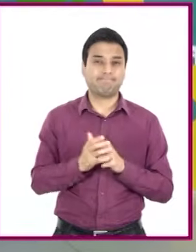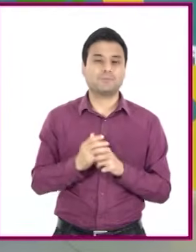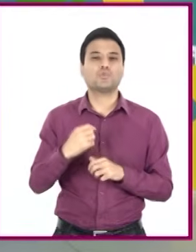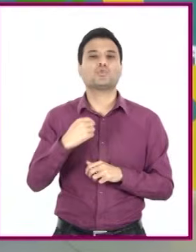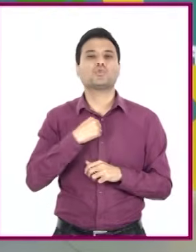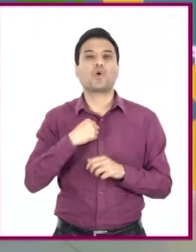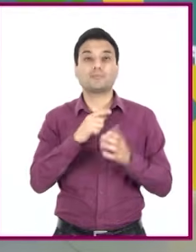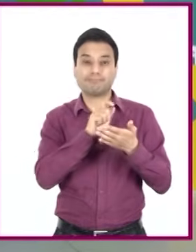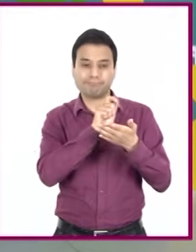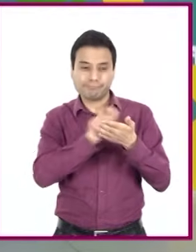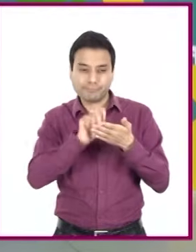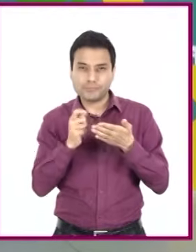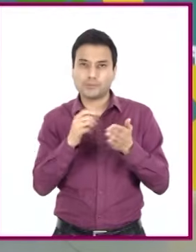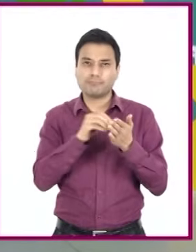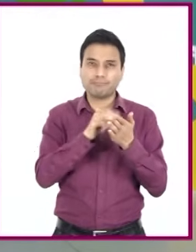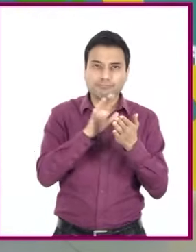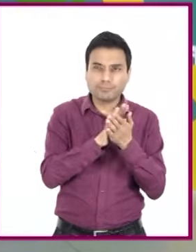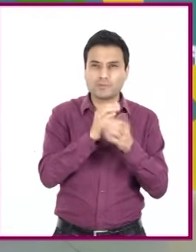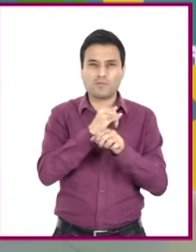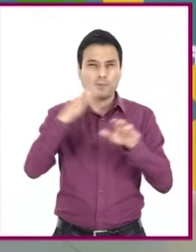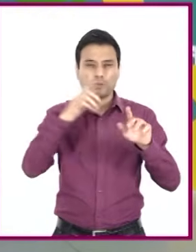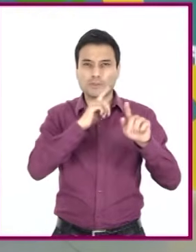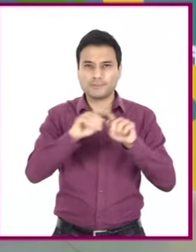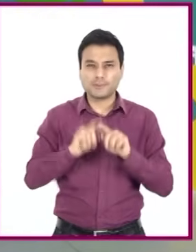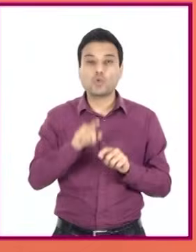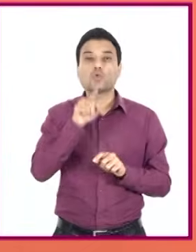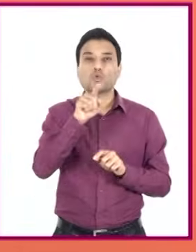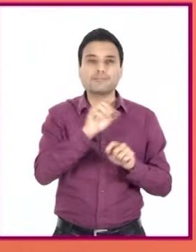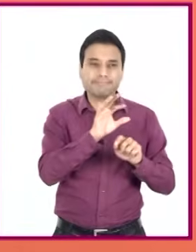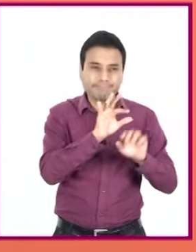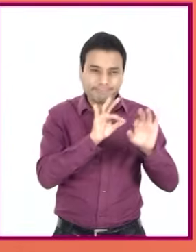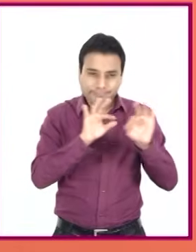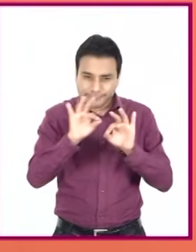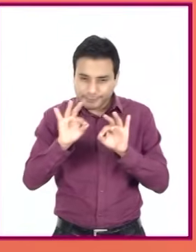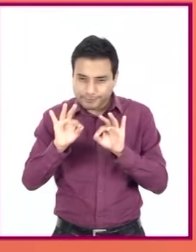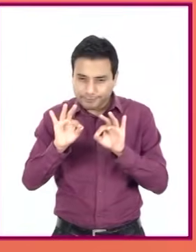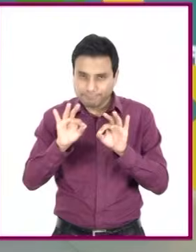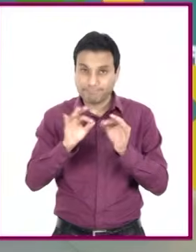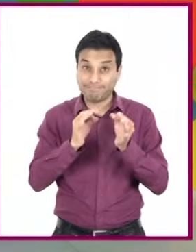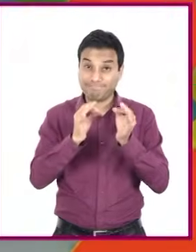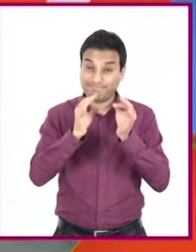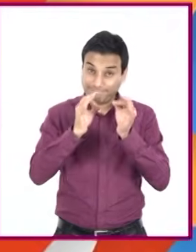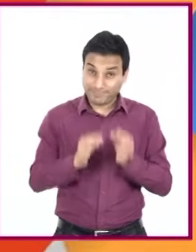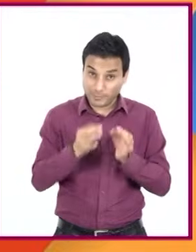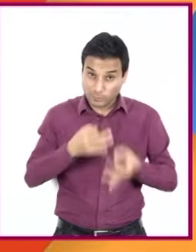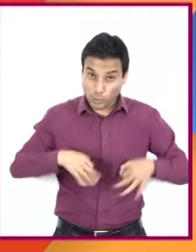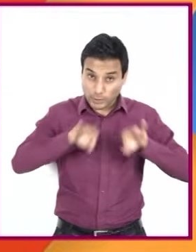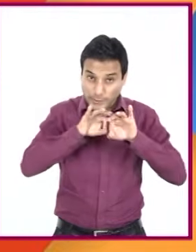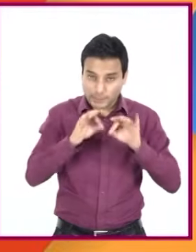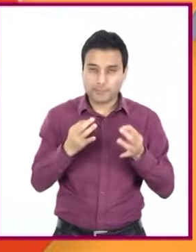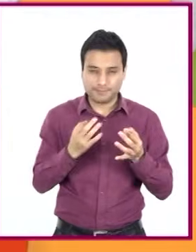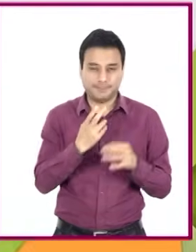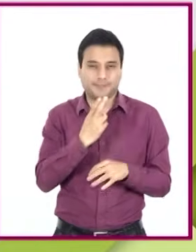y leeré mi bitácora para elegir solo los datos que le aporten algo importante a mi tema.